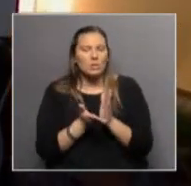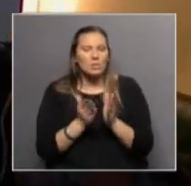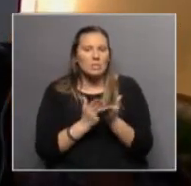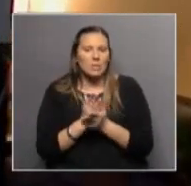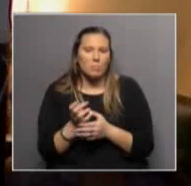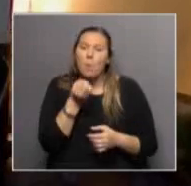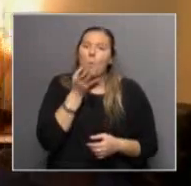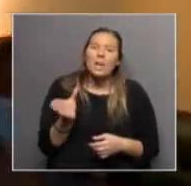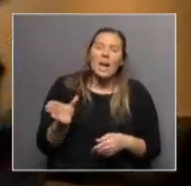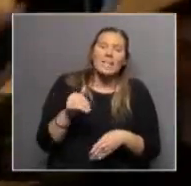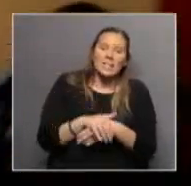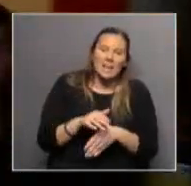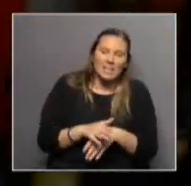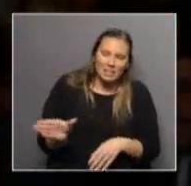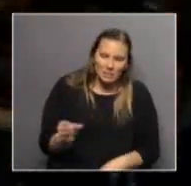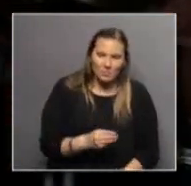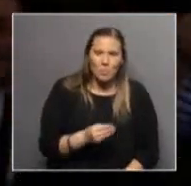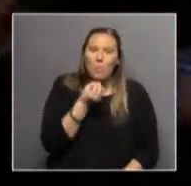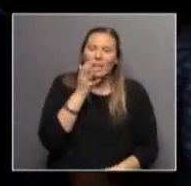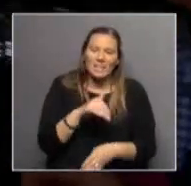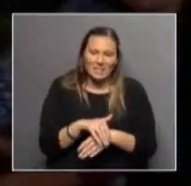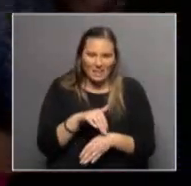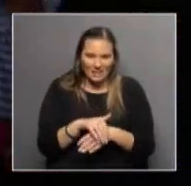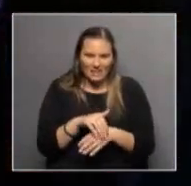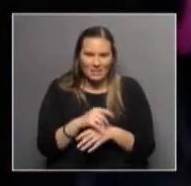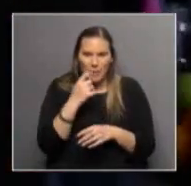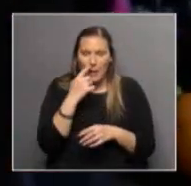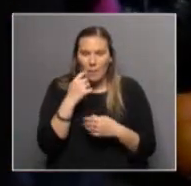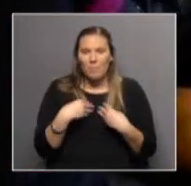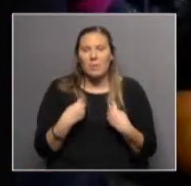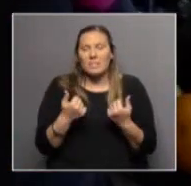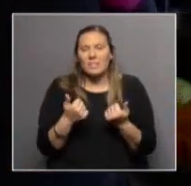buenas tardes a Coro, buenas tardes. Ahí está, me siento